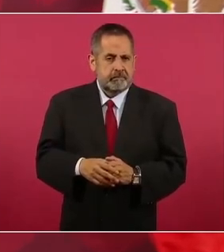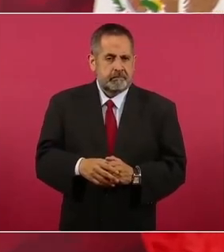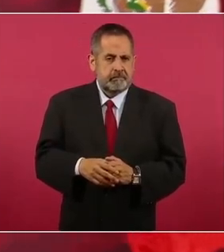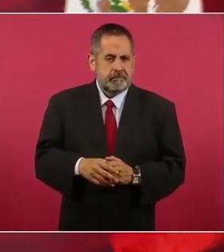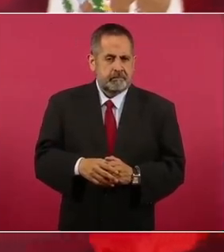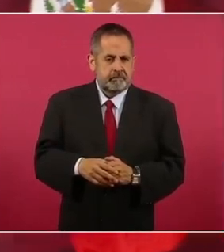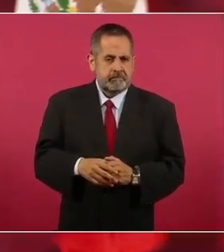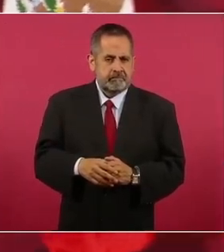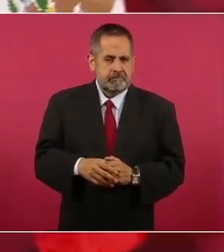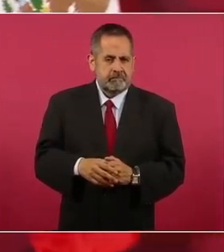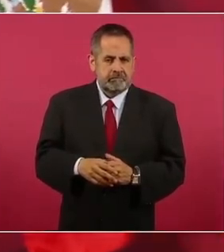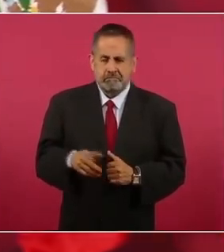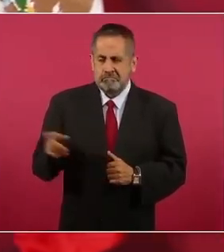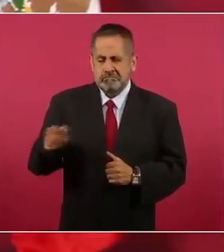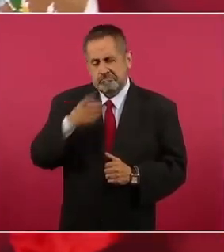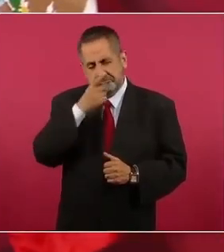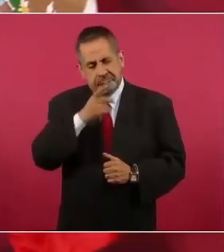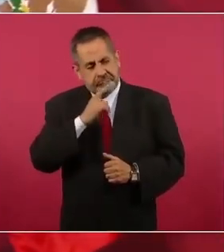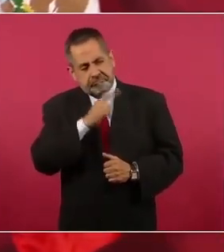A